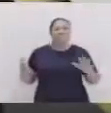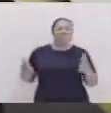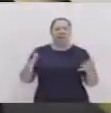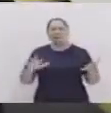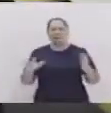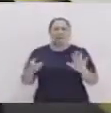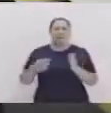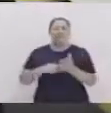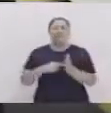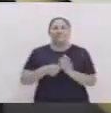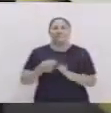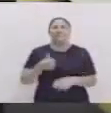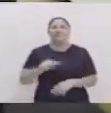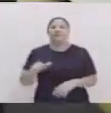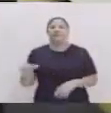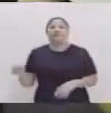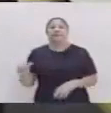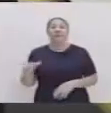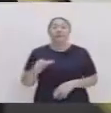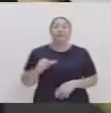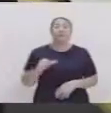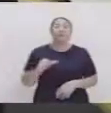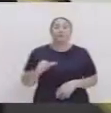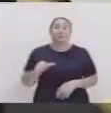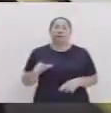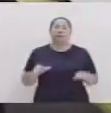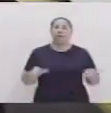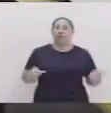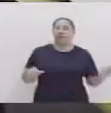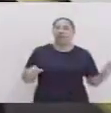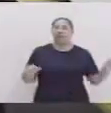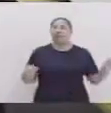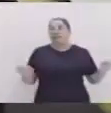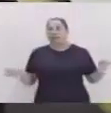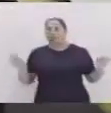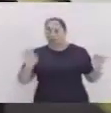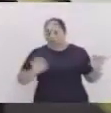movimiento del agua. Ajá. Y aquí está la canción del pescador.